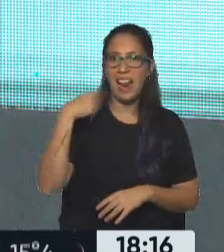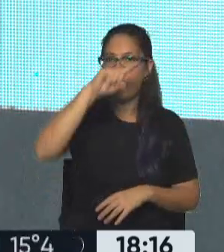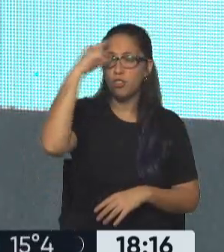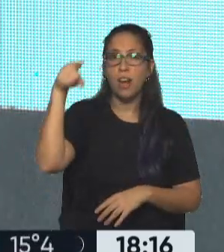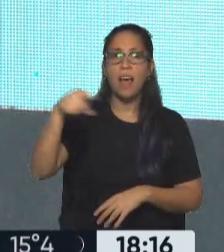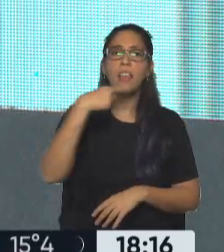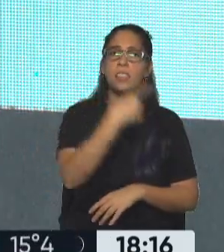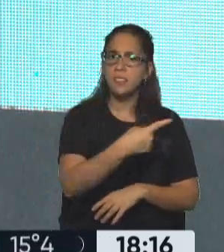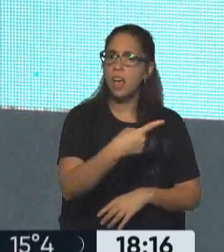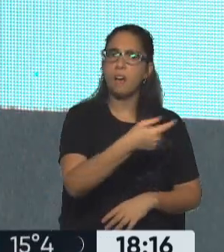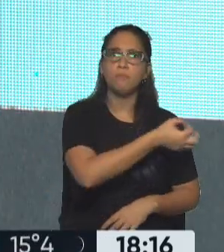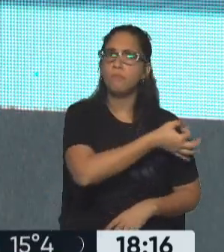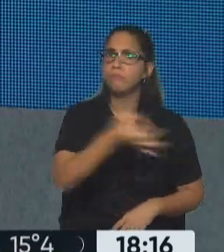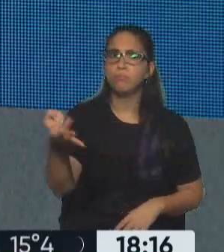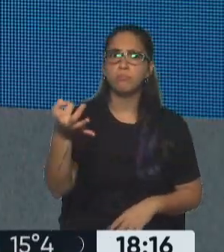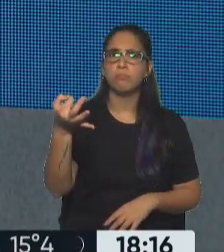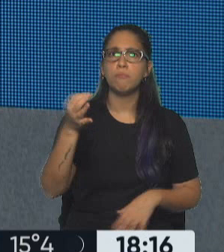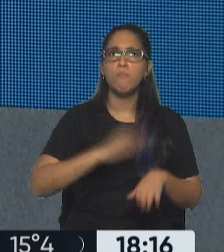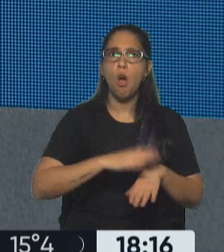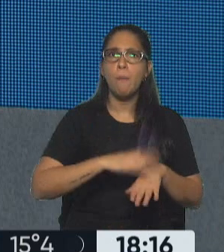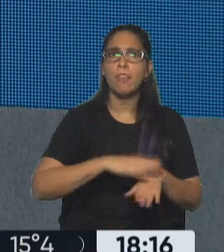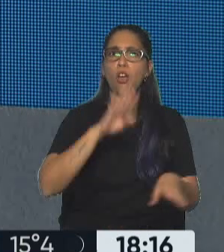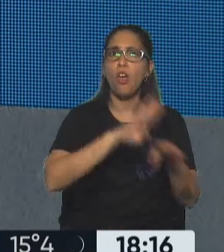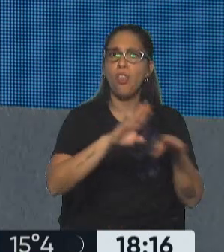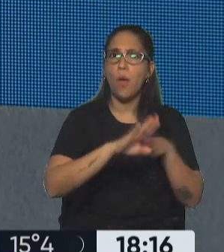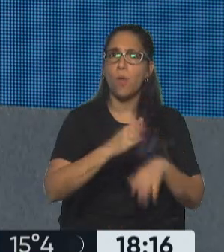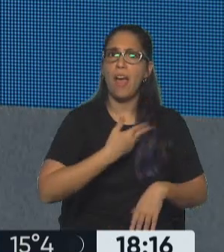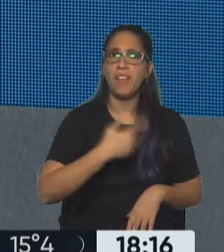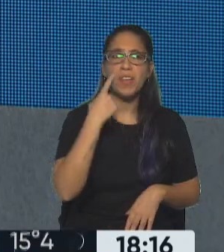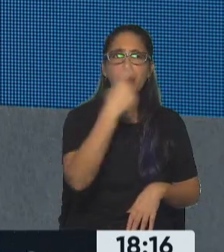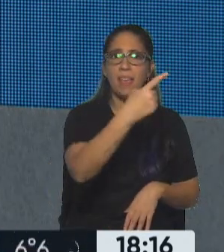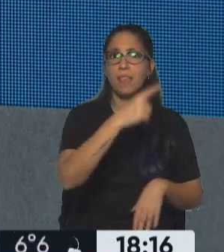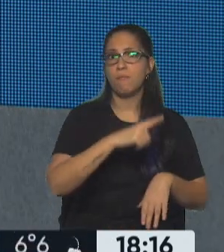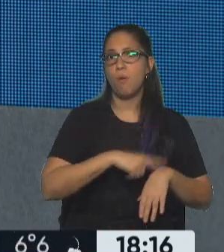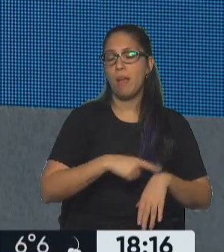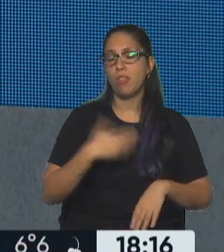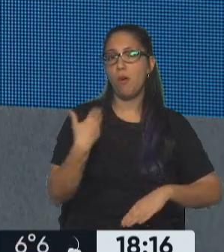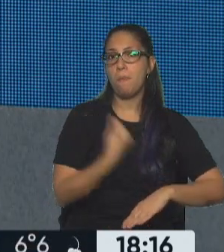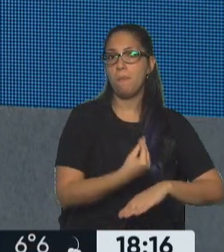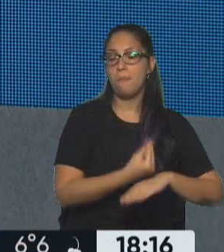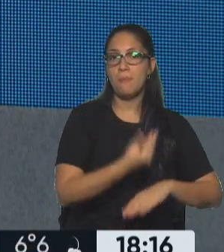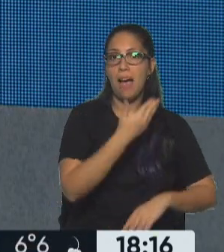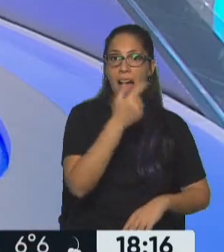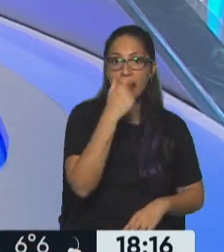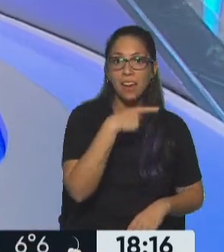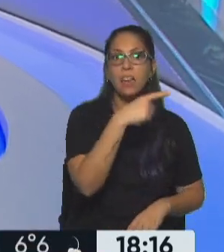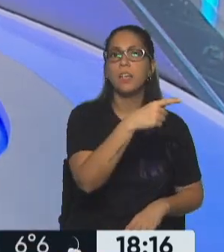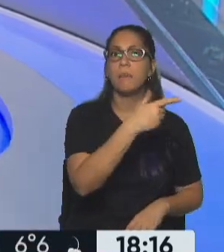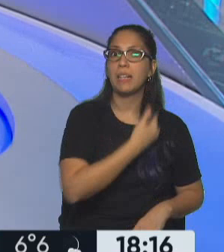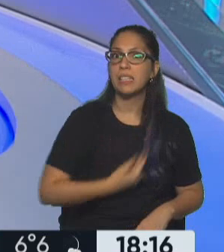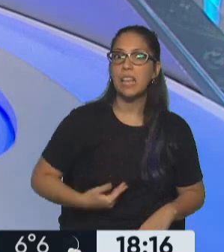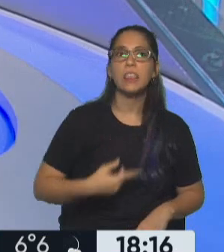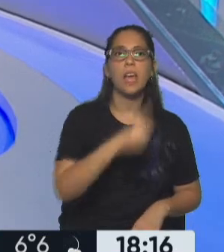las irregularidades en la toma de la deuda con el Fondo Monetario Internacional durante el gobierno de Mauricio Macri. Y por supuesto que esto tiene